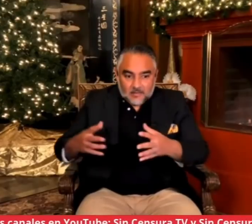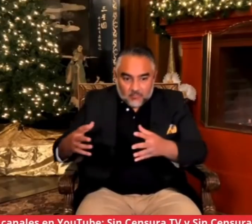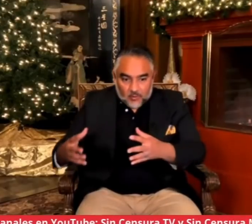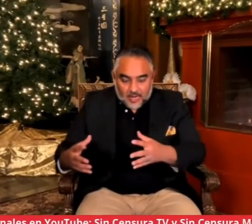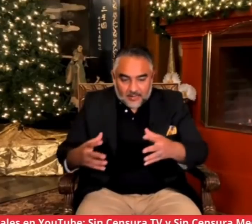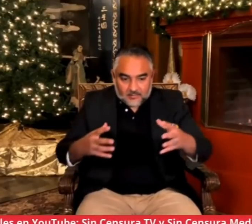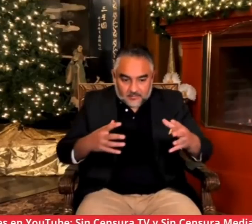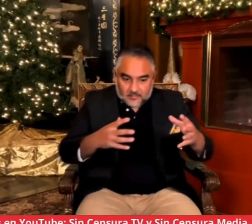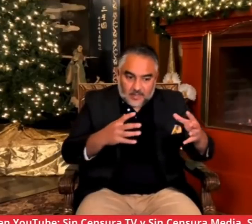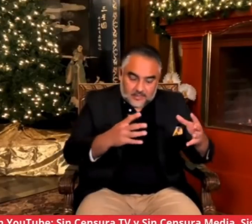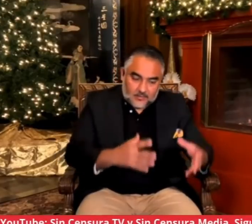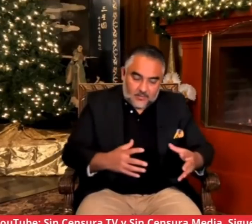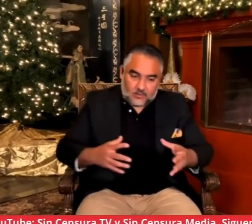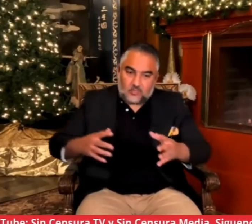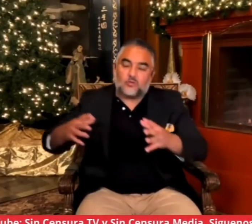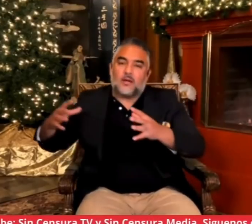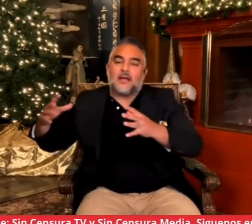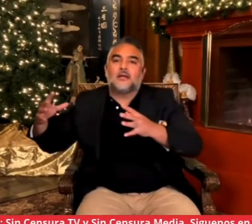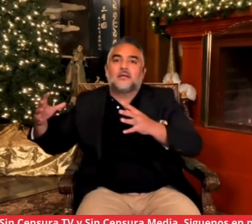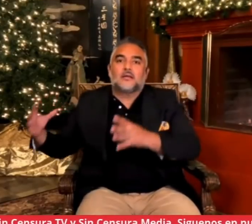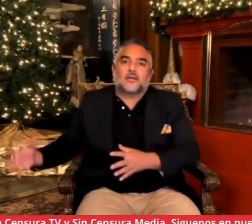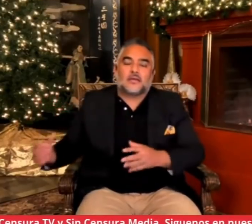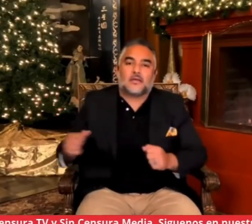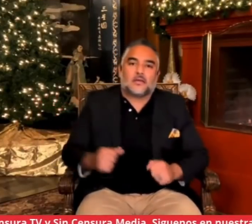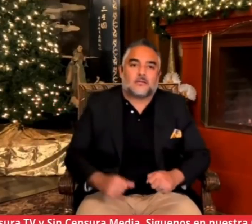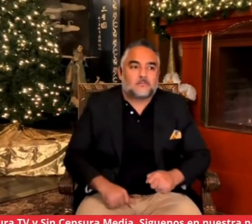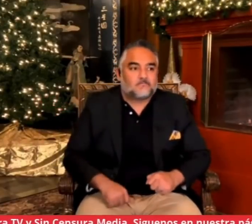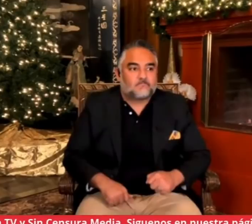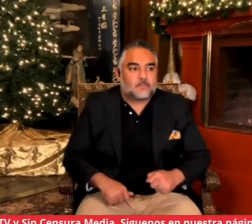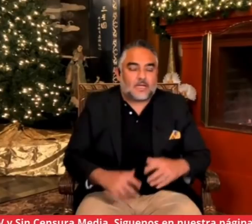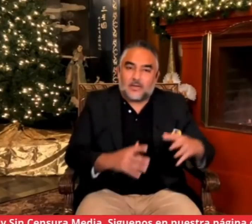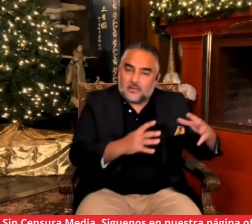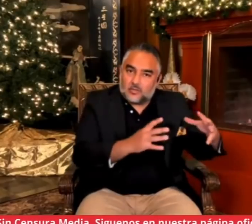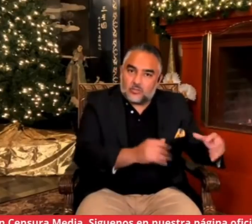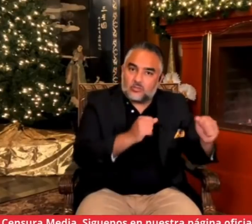embajada, ¿podrán Esteban Moctezuma, el